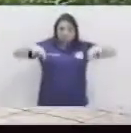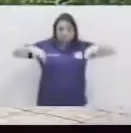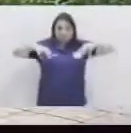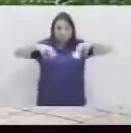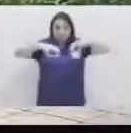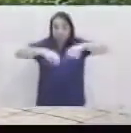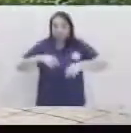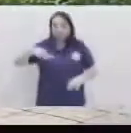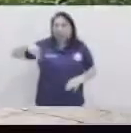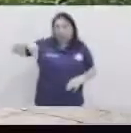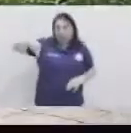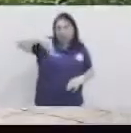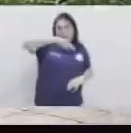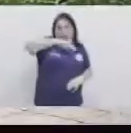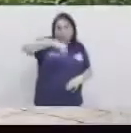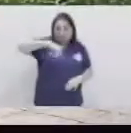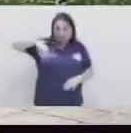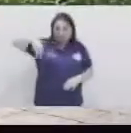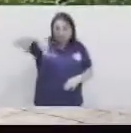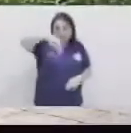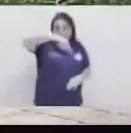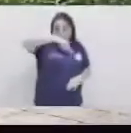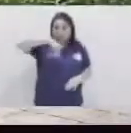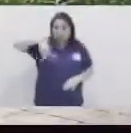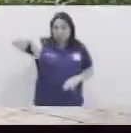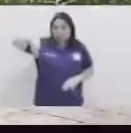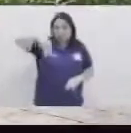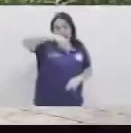Vamos a caminar rápido. Doy la vuelta.